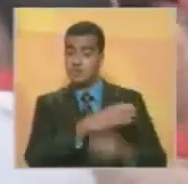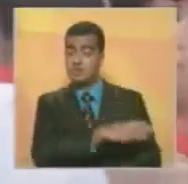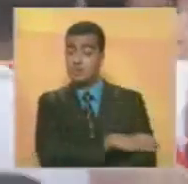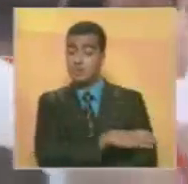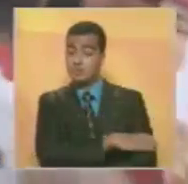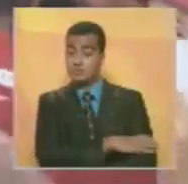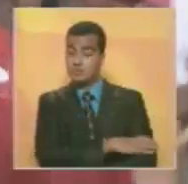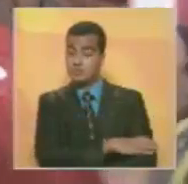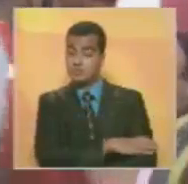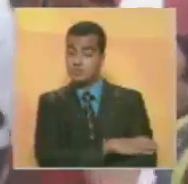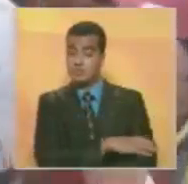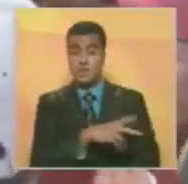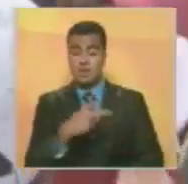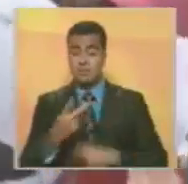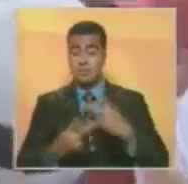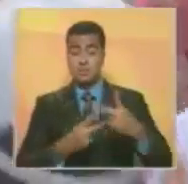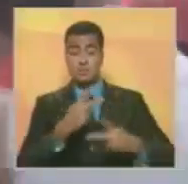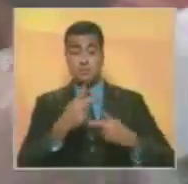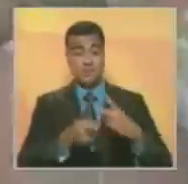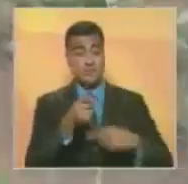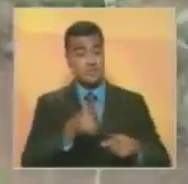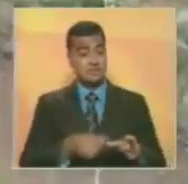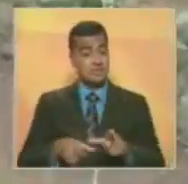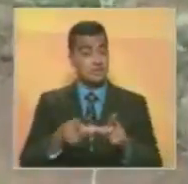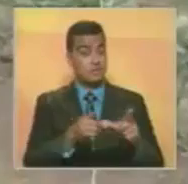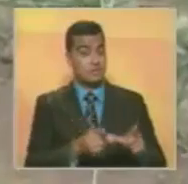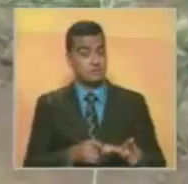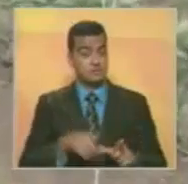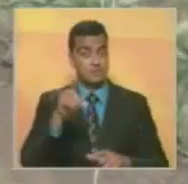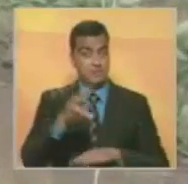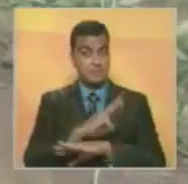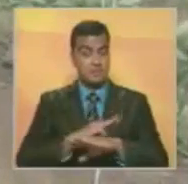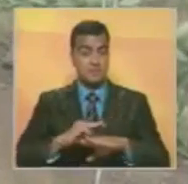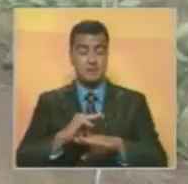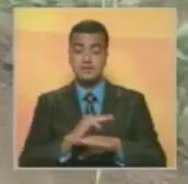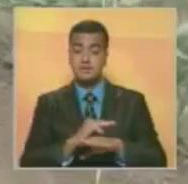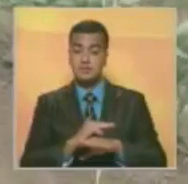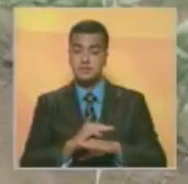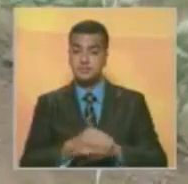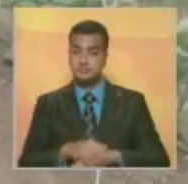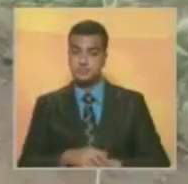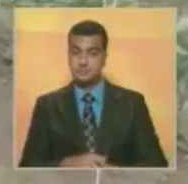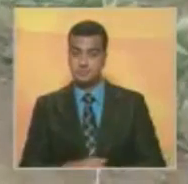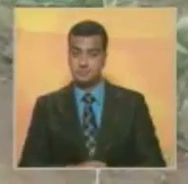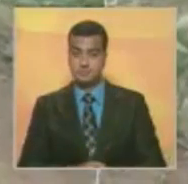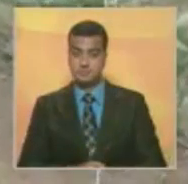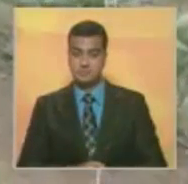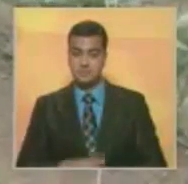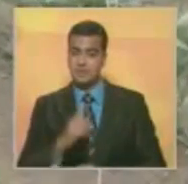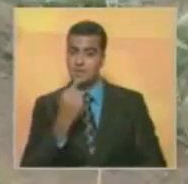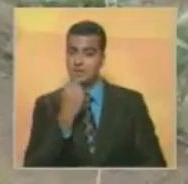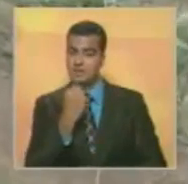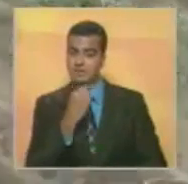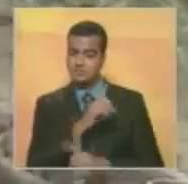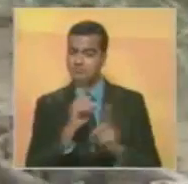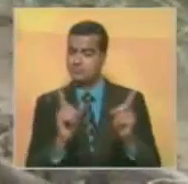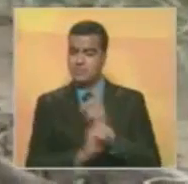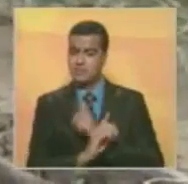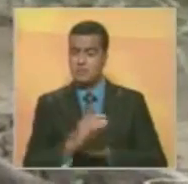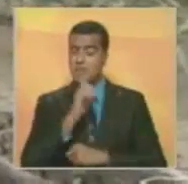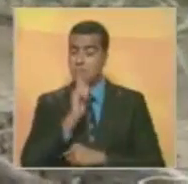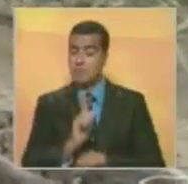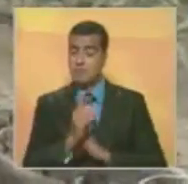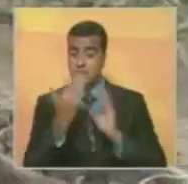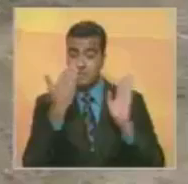sobre la improductividad de la unidad Paula Correa, el también ministro de Agricultura y Tierras las calificó de tergiversaciones